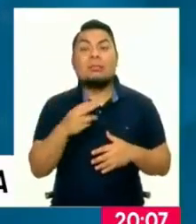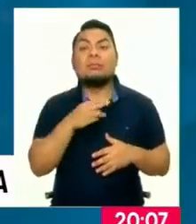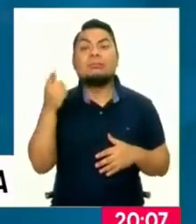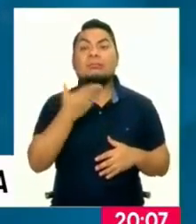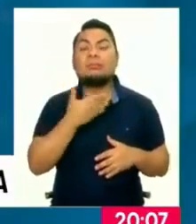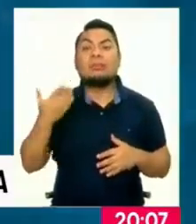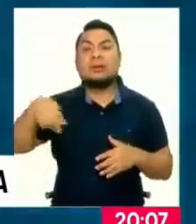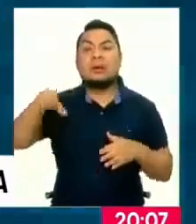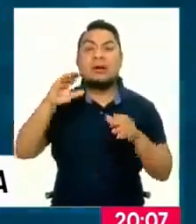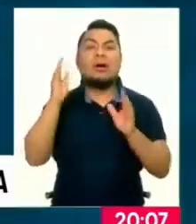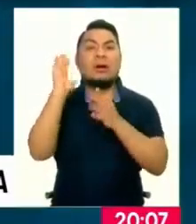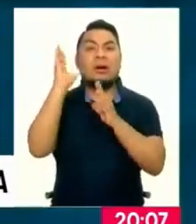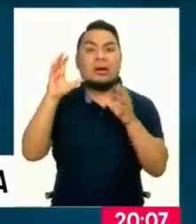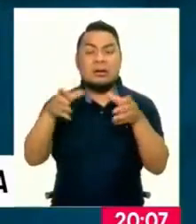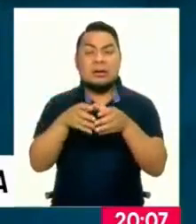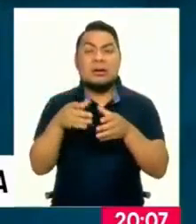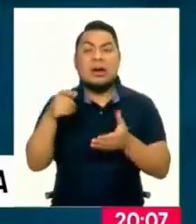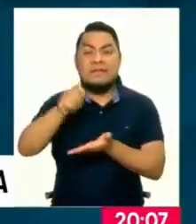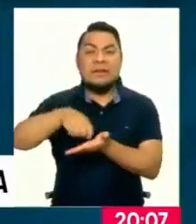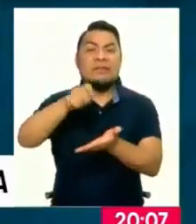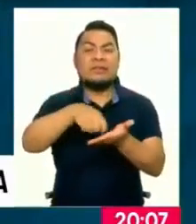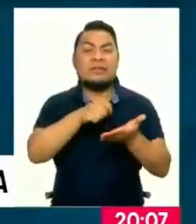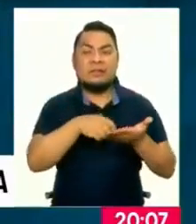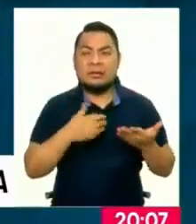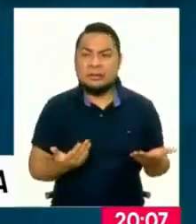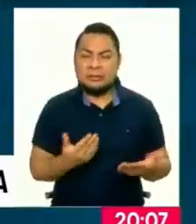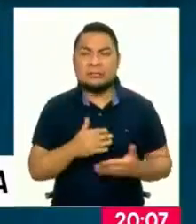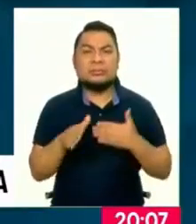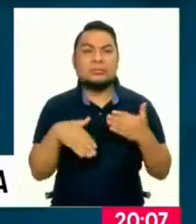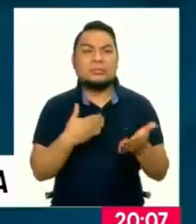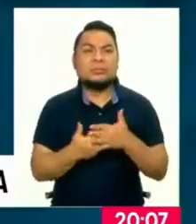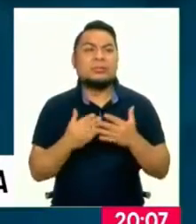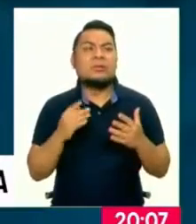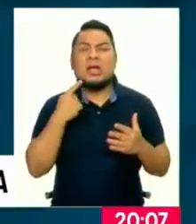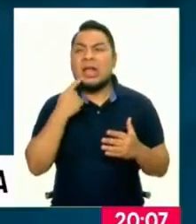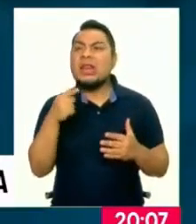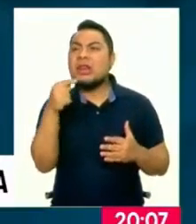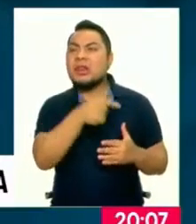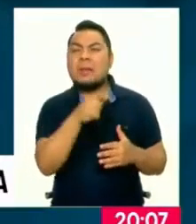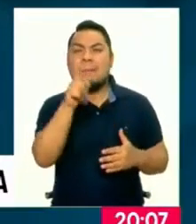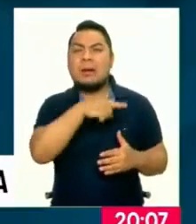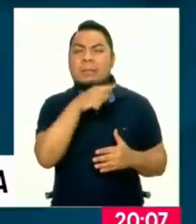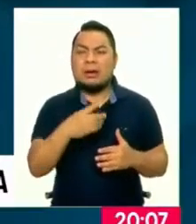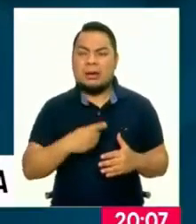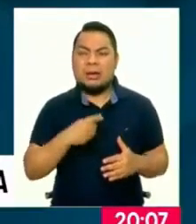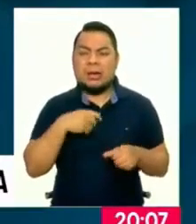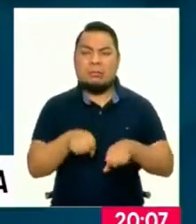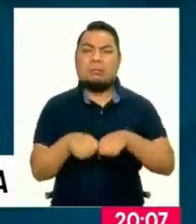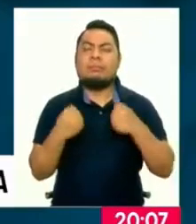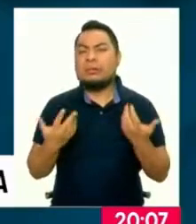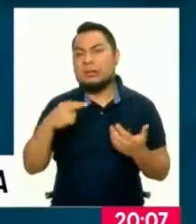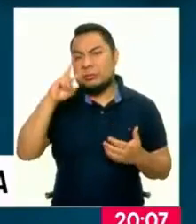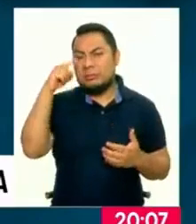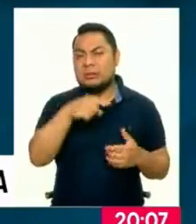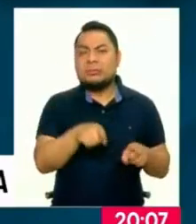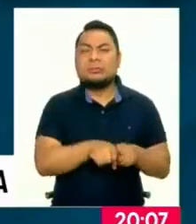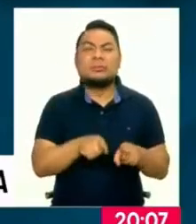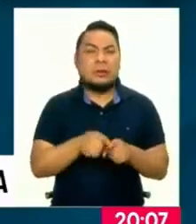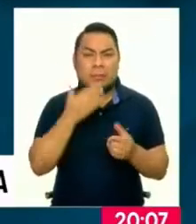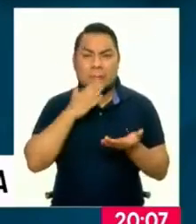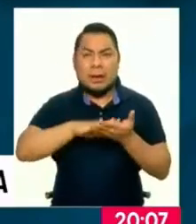foros internacionales que en el gobierno y en el Estado peruano impera la corrupción es afectar gravemente la dignidad nacional y la